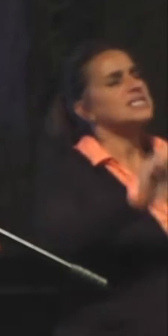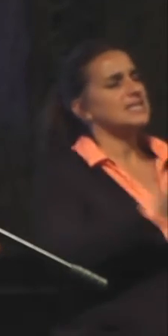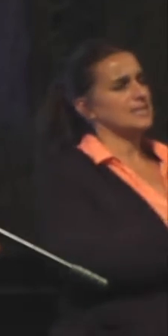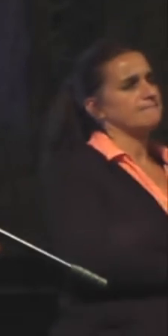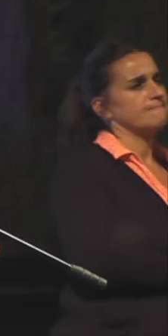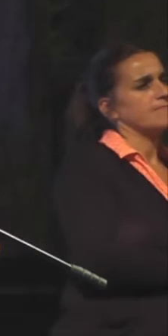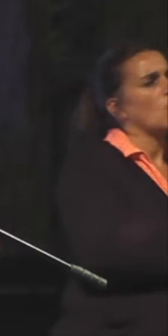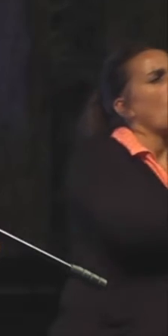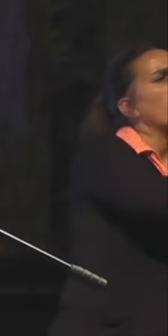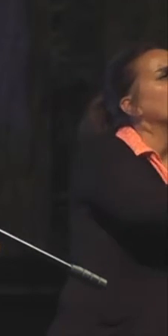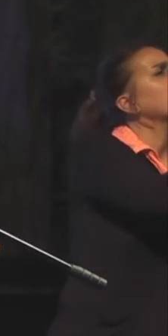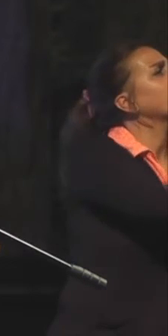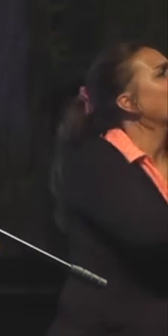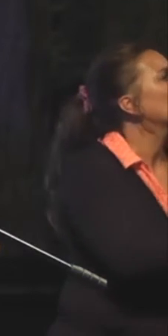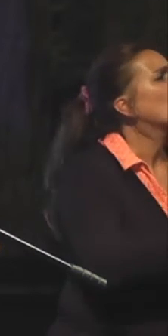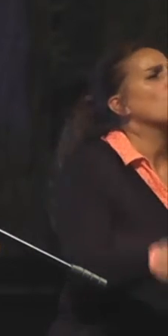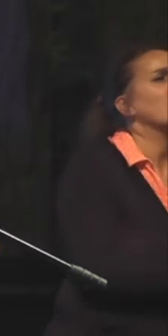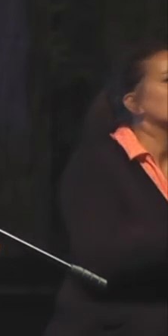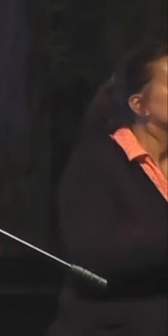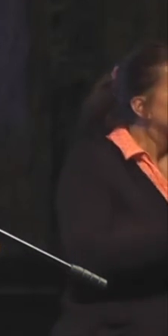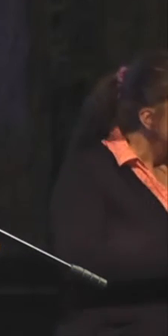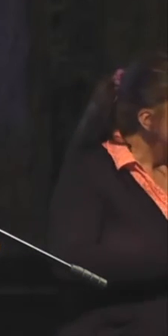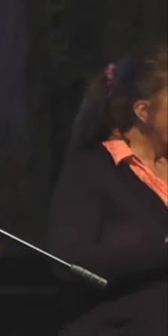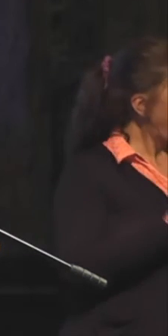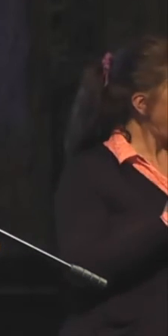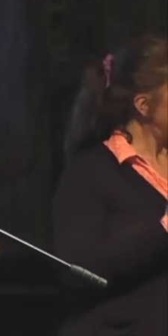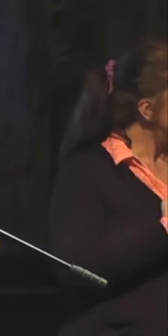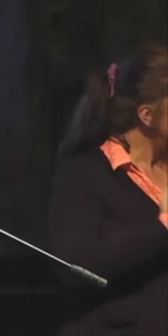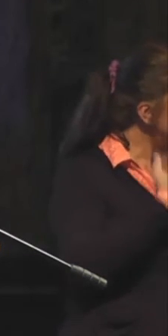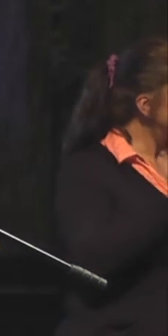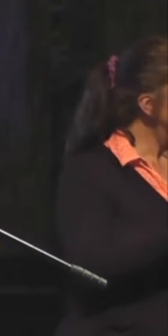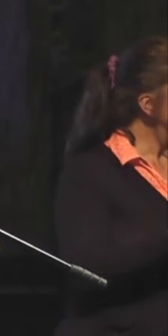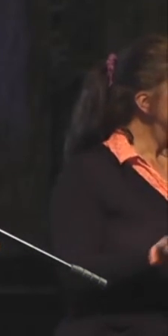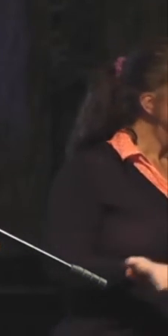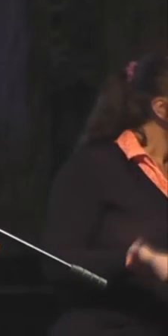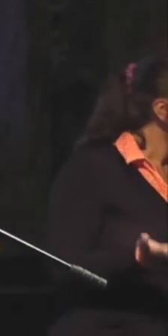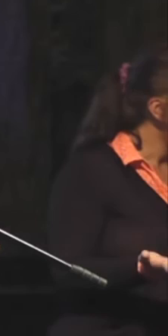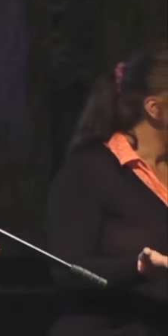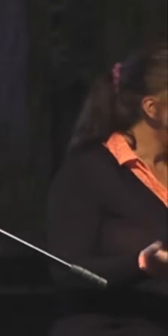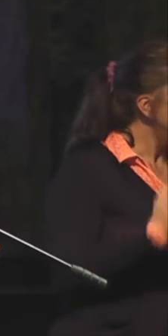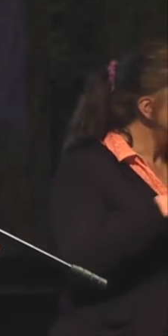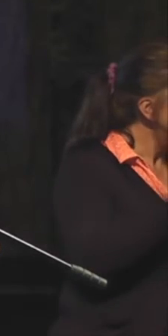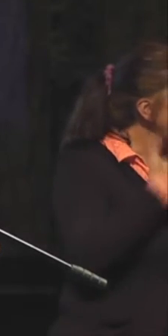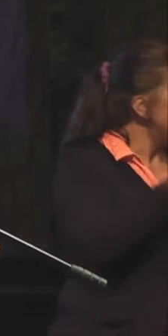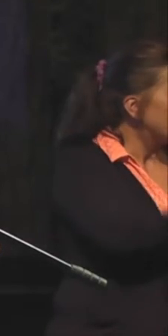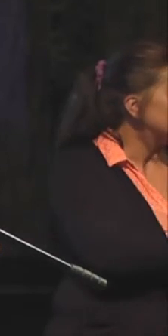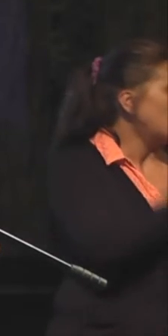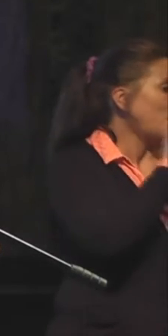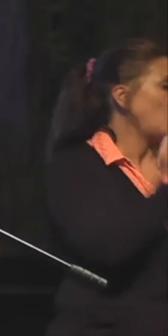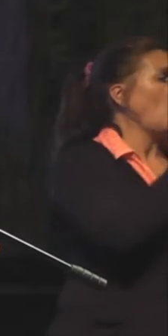de vida estado hoy ha tenido el coraje en el 4 en la defensa de